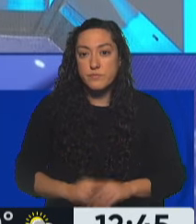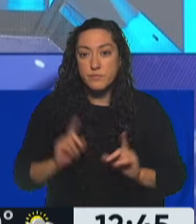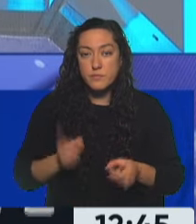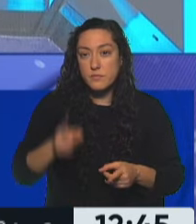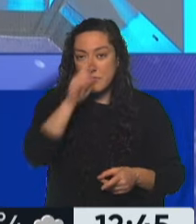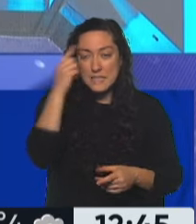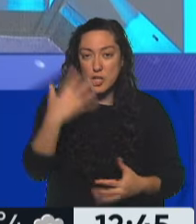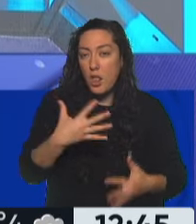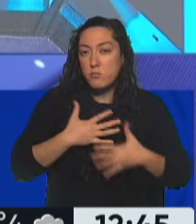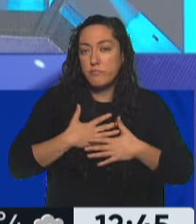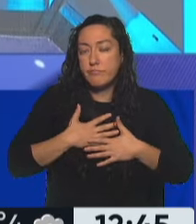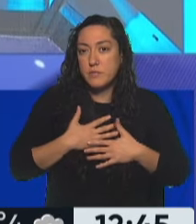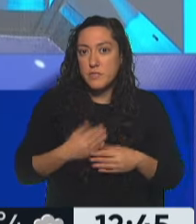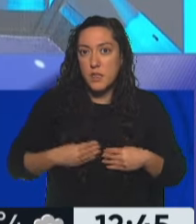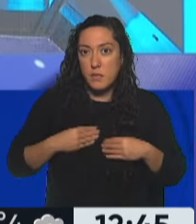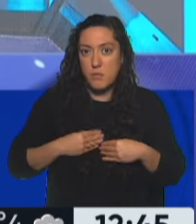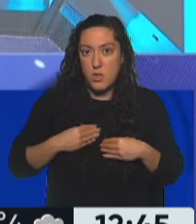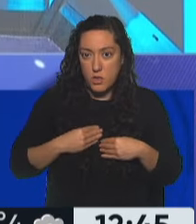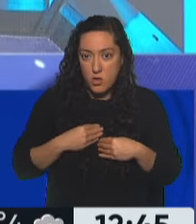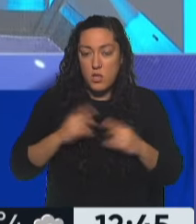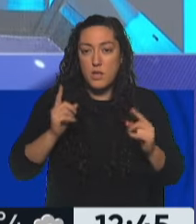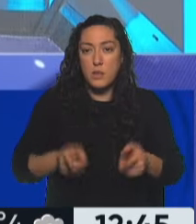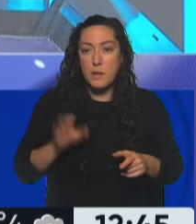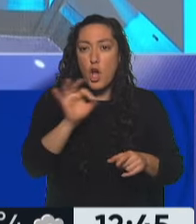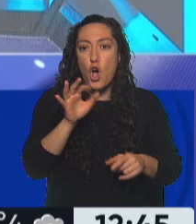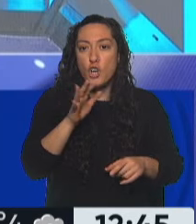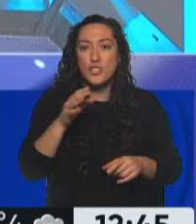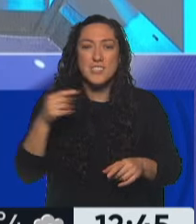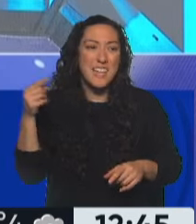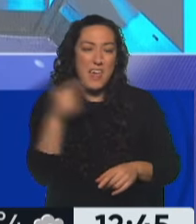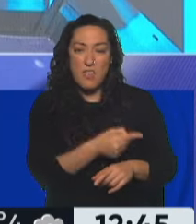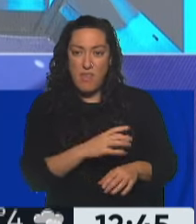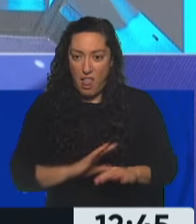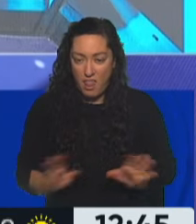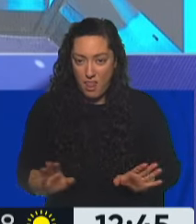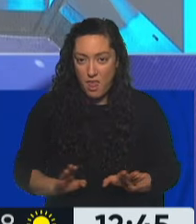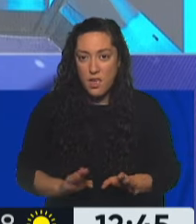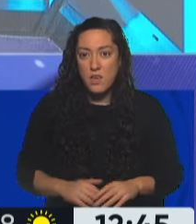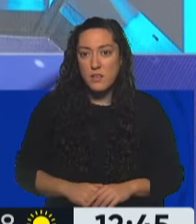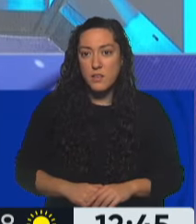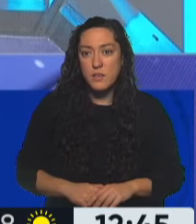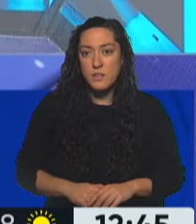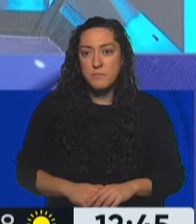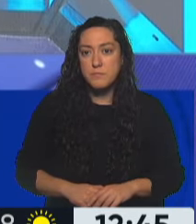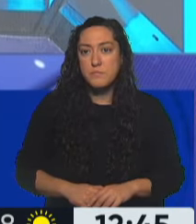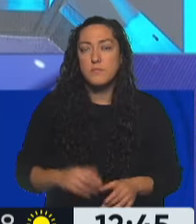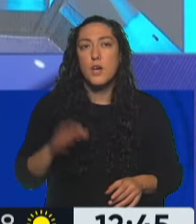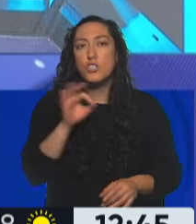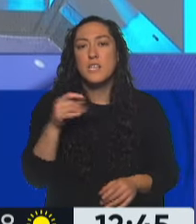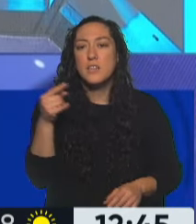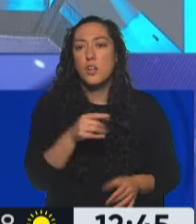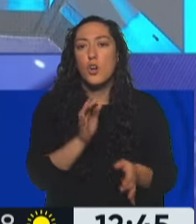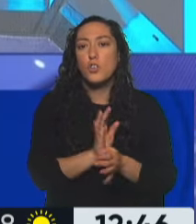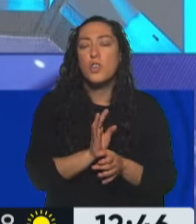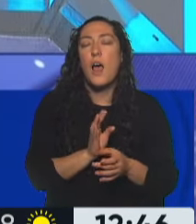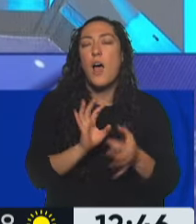Los une un sentimiento antioccidental, profundamente, digamos, traducimos antioccidental como